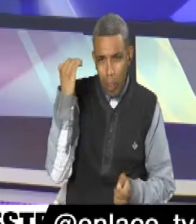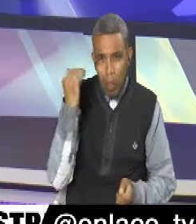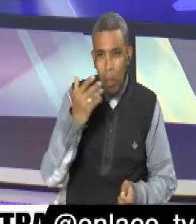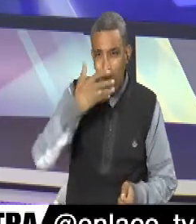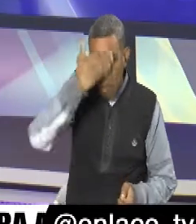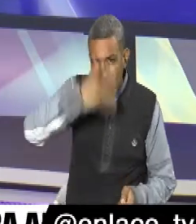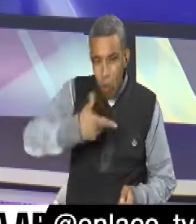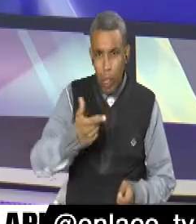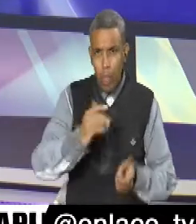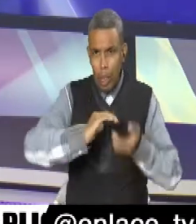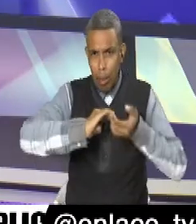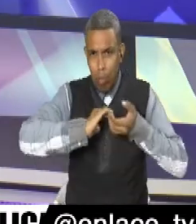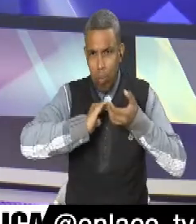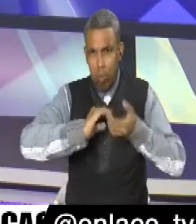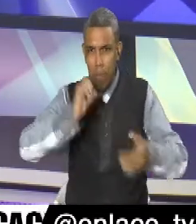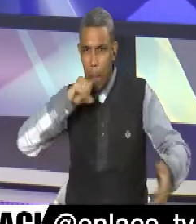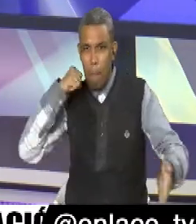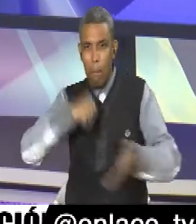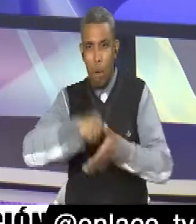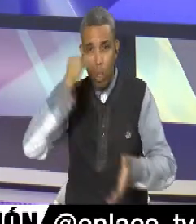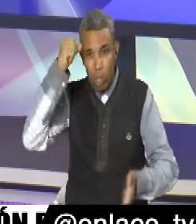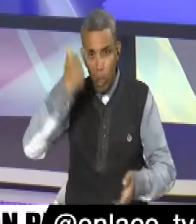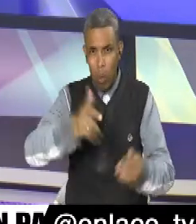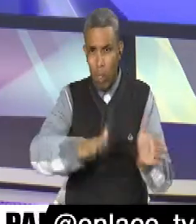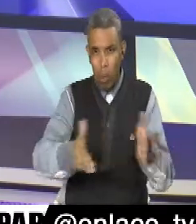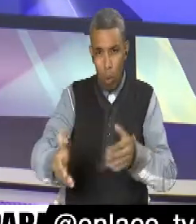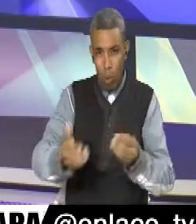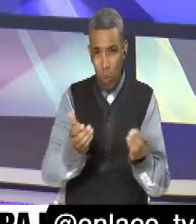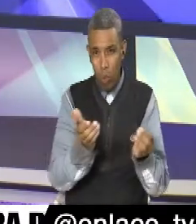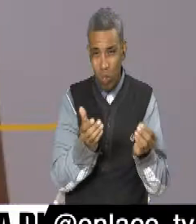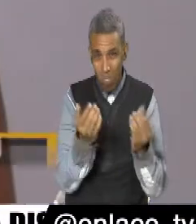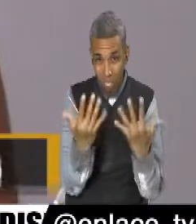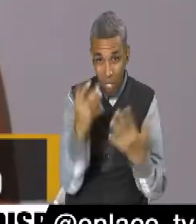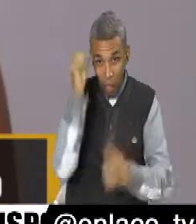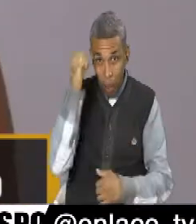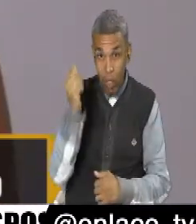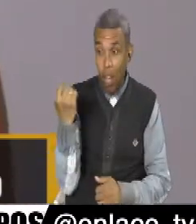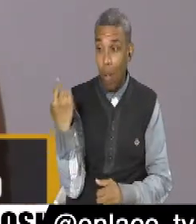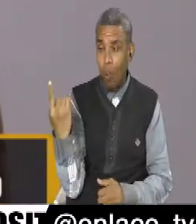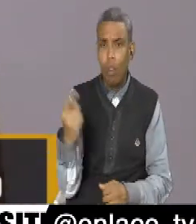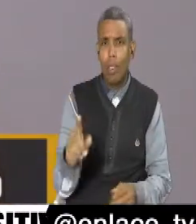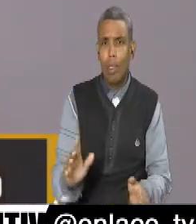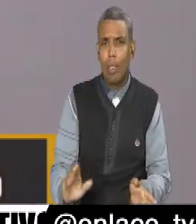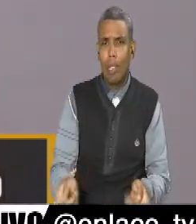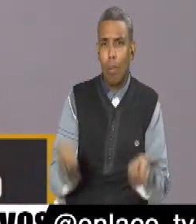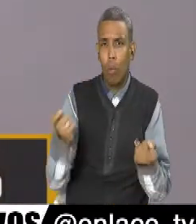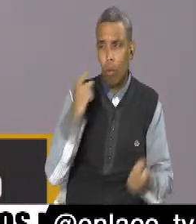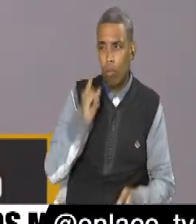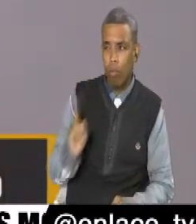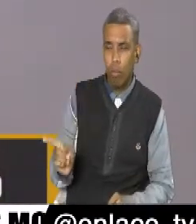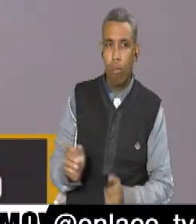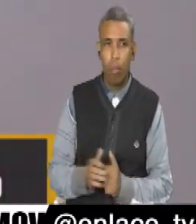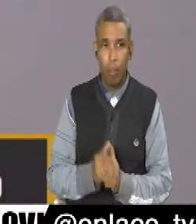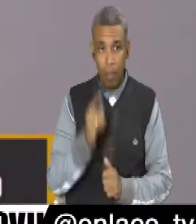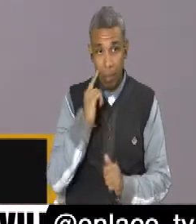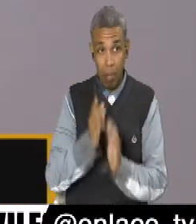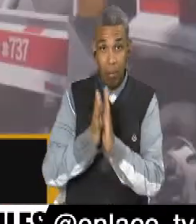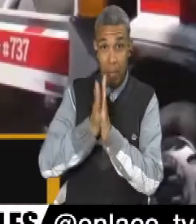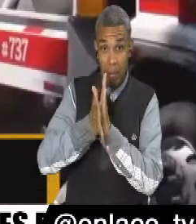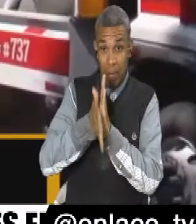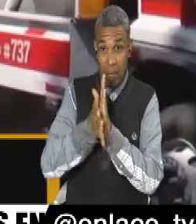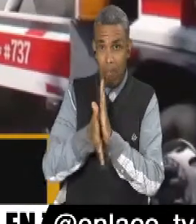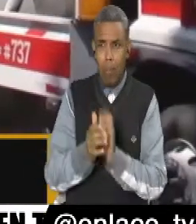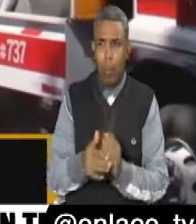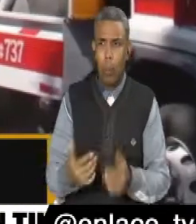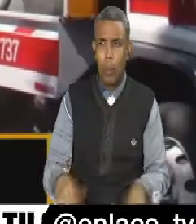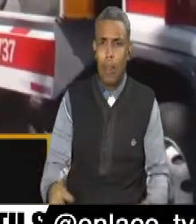del Magdalena Medio. La víctima narra lo sucedido. Andrea Mosquera, de 20 años de edad, estudiante de salud ocupacional en Girón, Santander, es una de